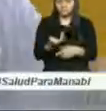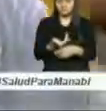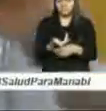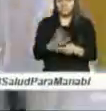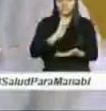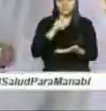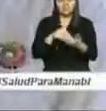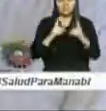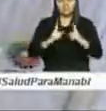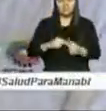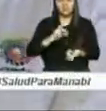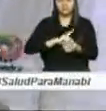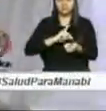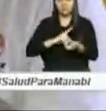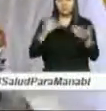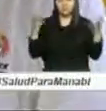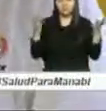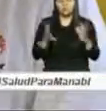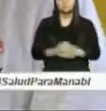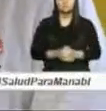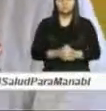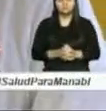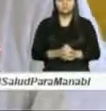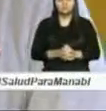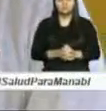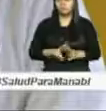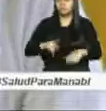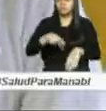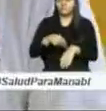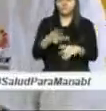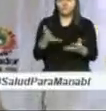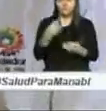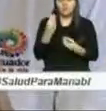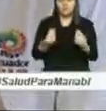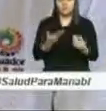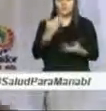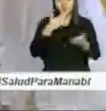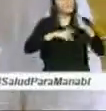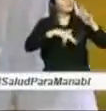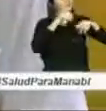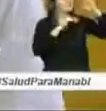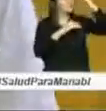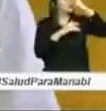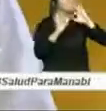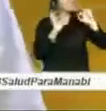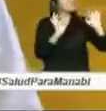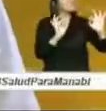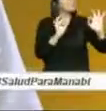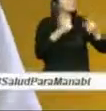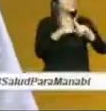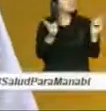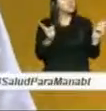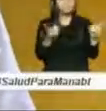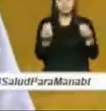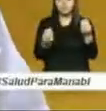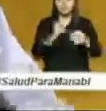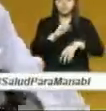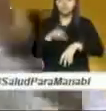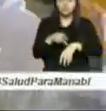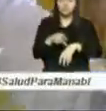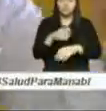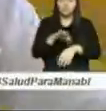centros de salud sin hospital, sin personal, sin profesional? Si ustedes tienen más servicios, necesitan tener pues más personal.